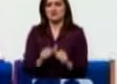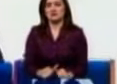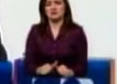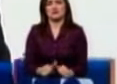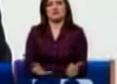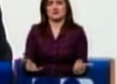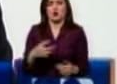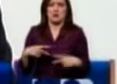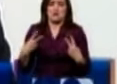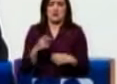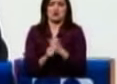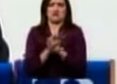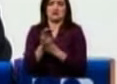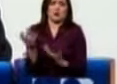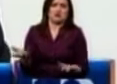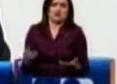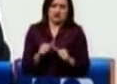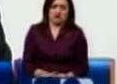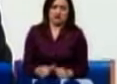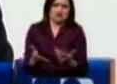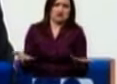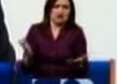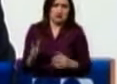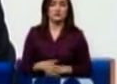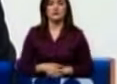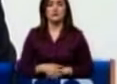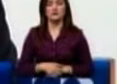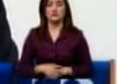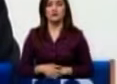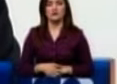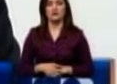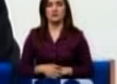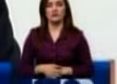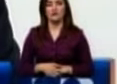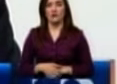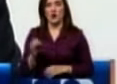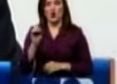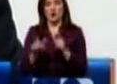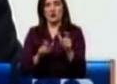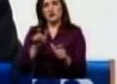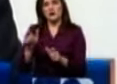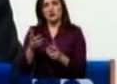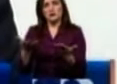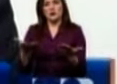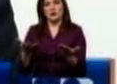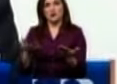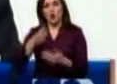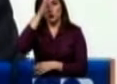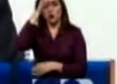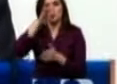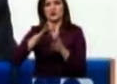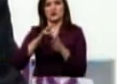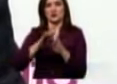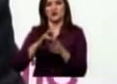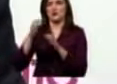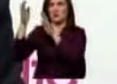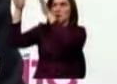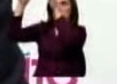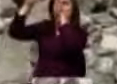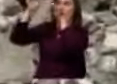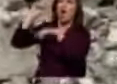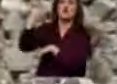porque dice, yo aquí vivo 40 años, o lo más delicado que nos ha tocado vivir es que la gente no tiene la cultura del riesgo. Dice, no, aquí no